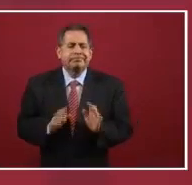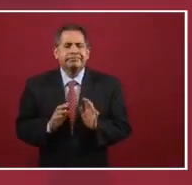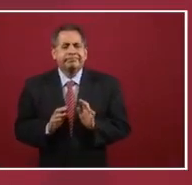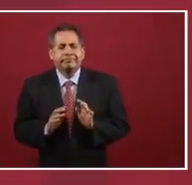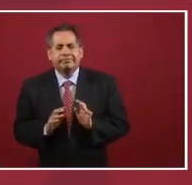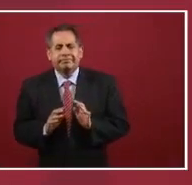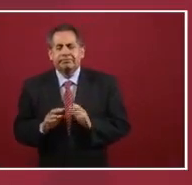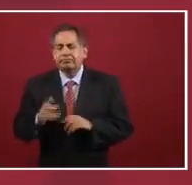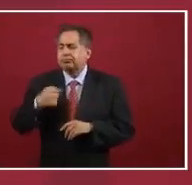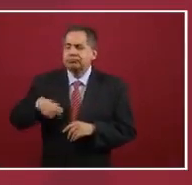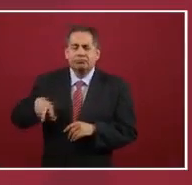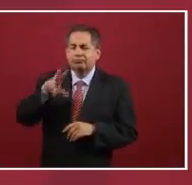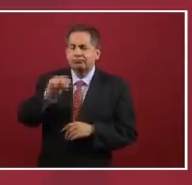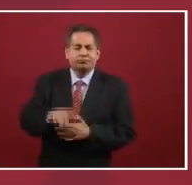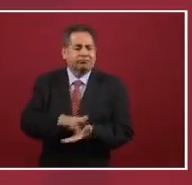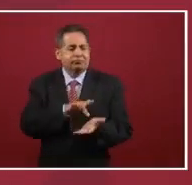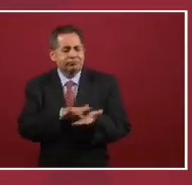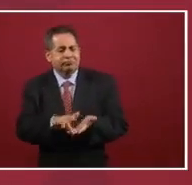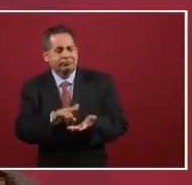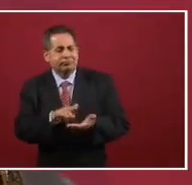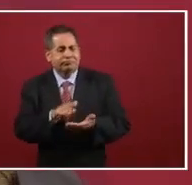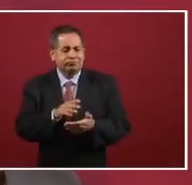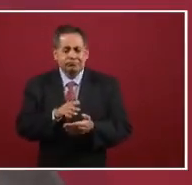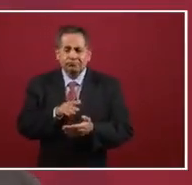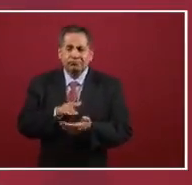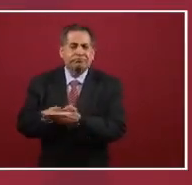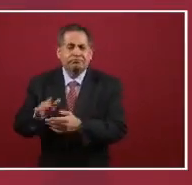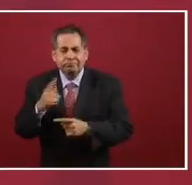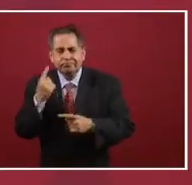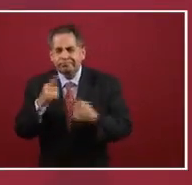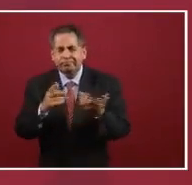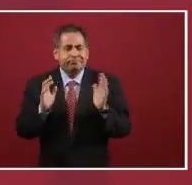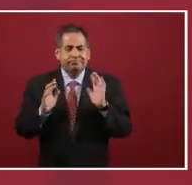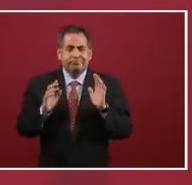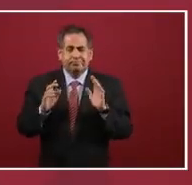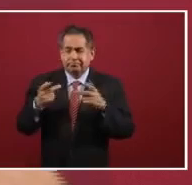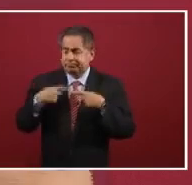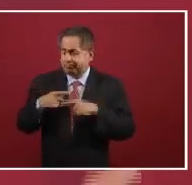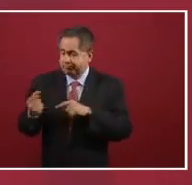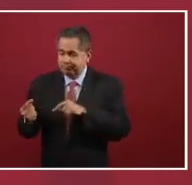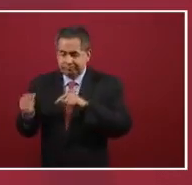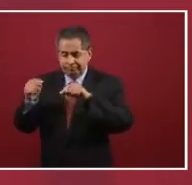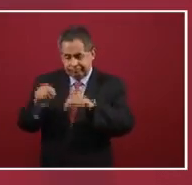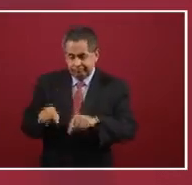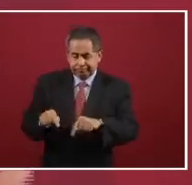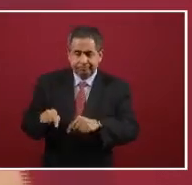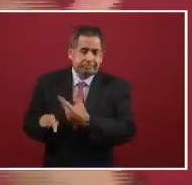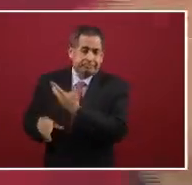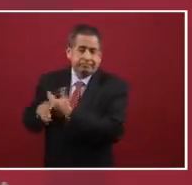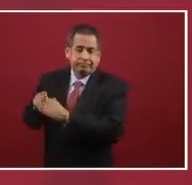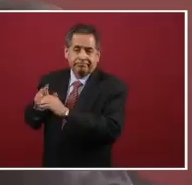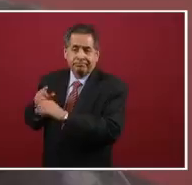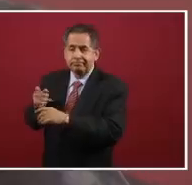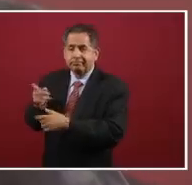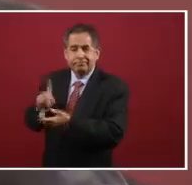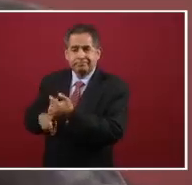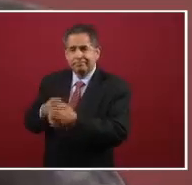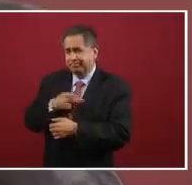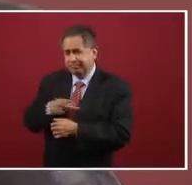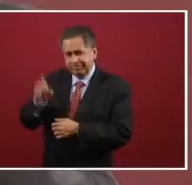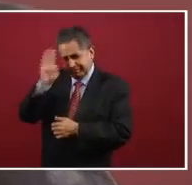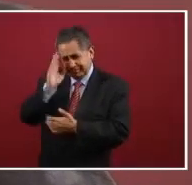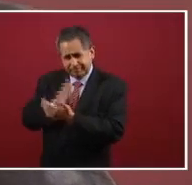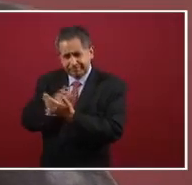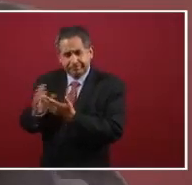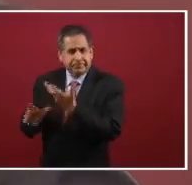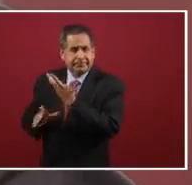respaldando o apoyando más que a las personas que están teniendo que emigrar pues por la pobreza extrema que